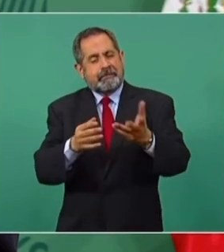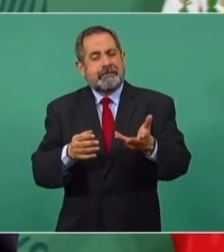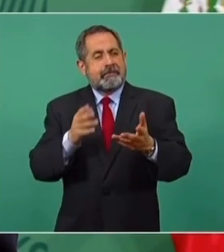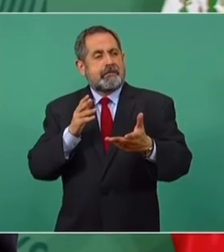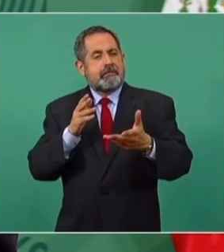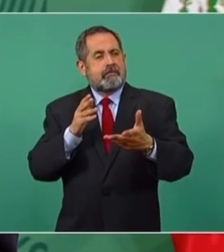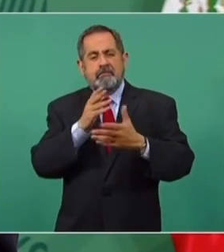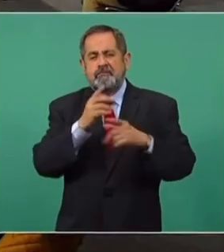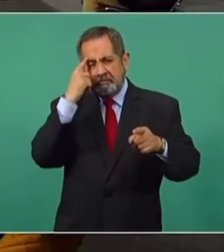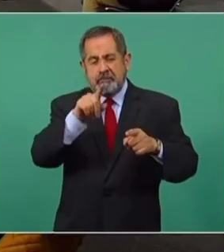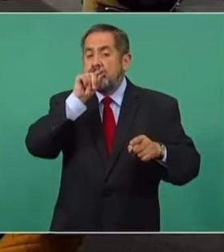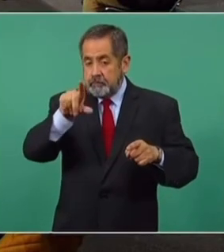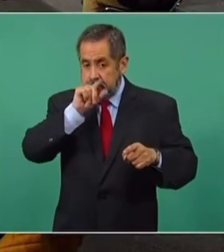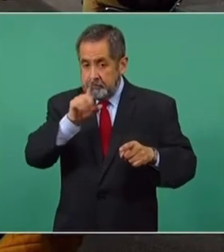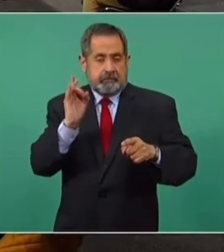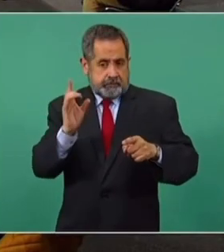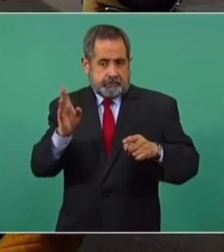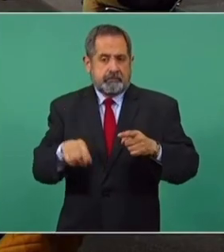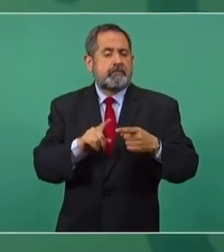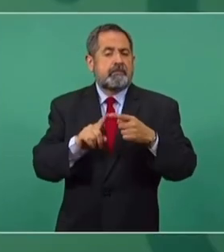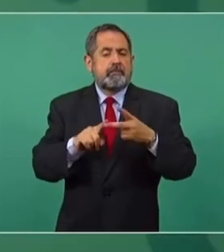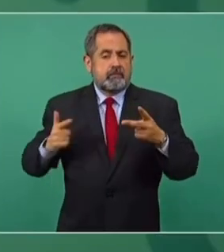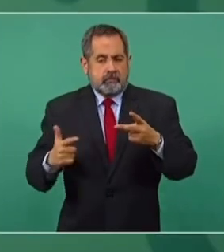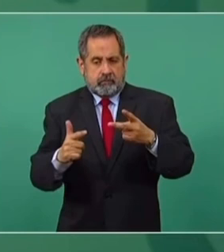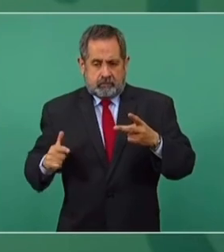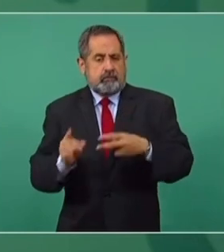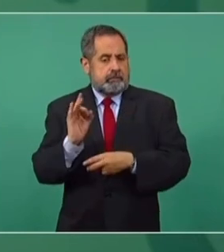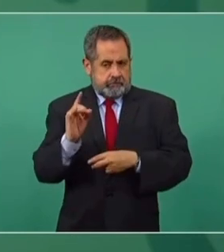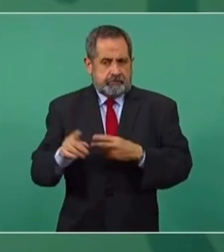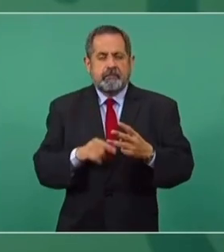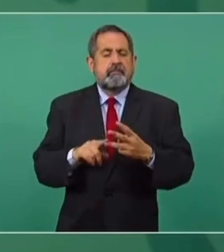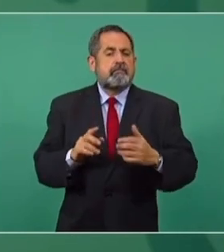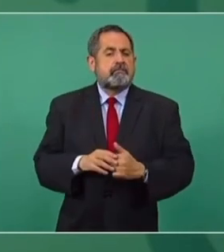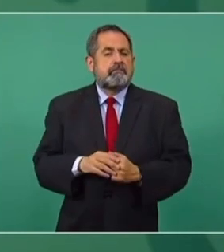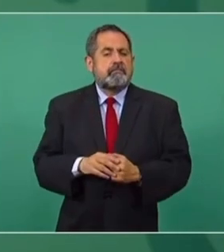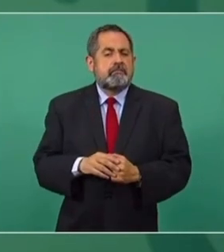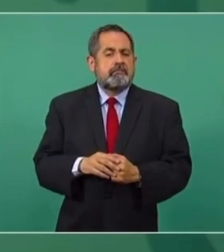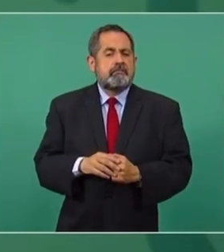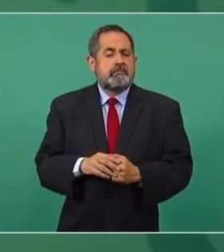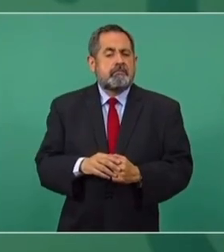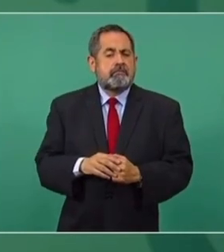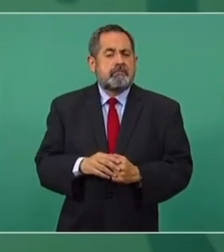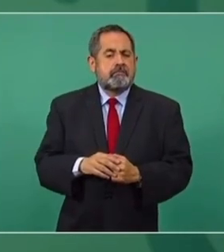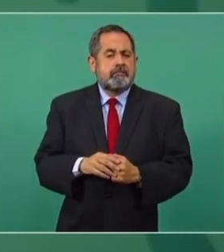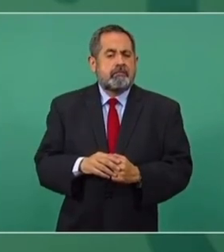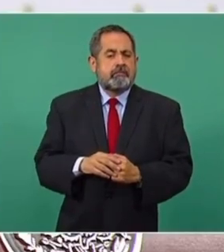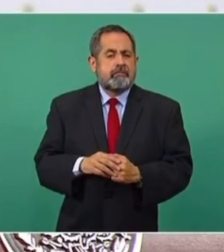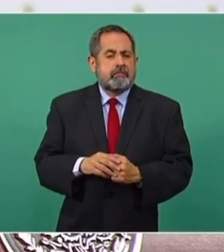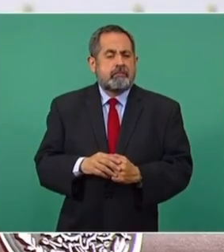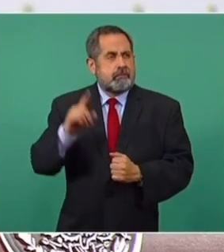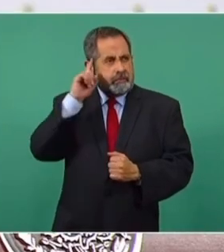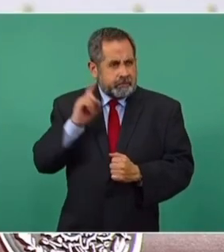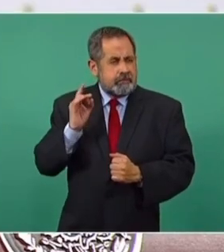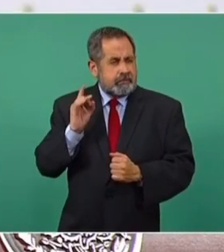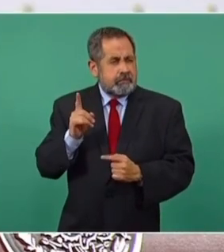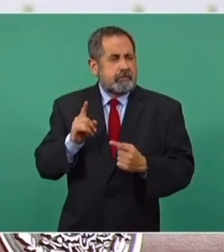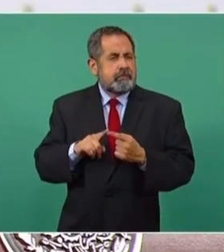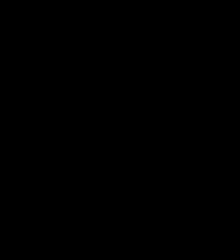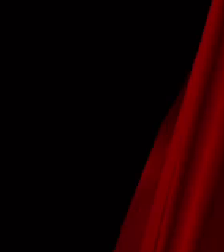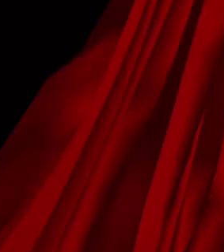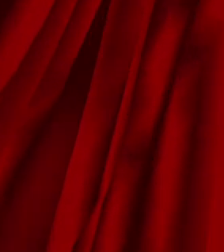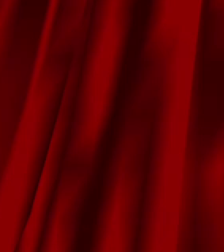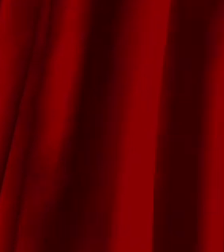fuimos a Jalisco, ya estuvimos en Guanajuato, Zacatecas,